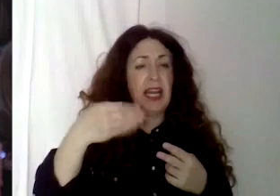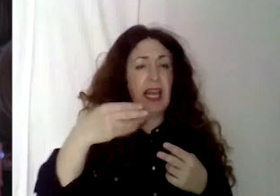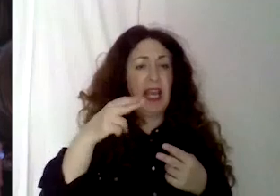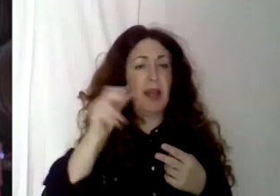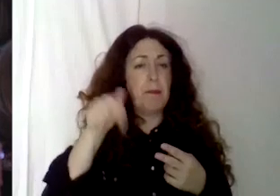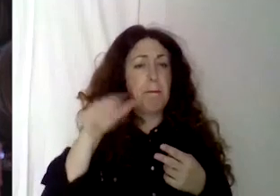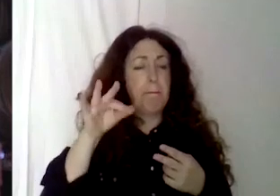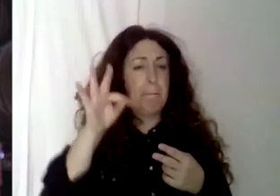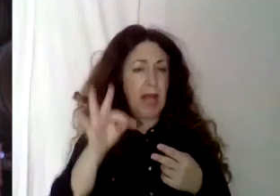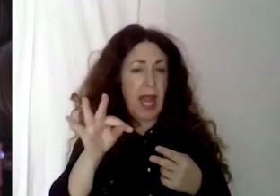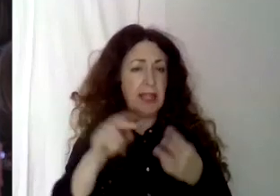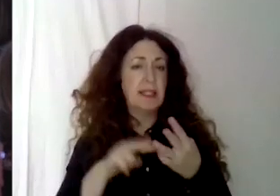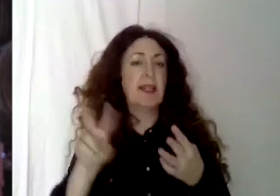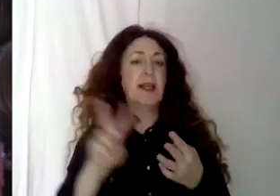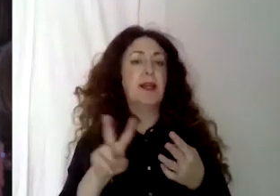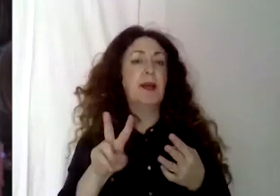Latour,